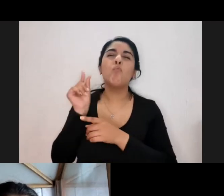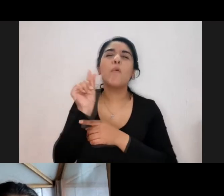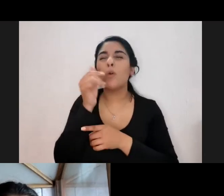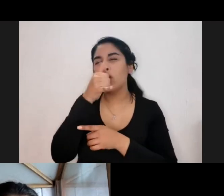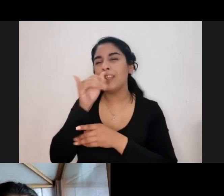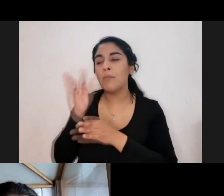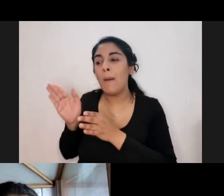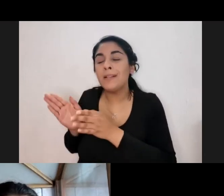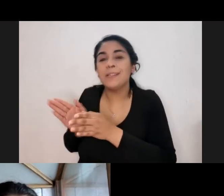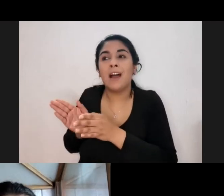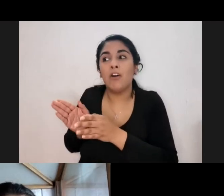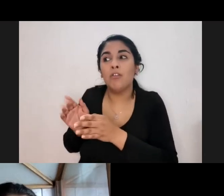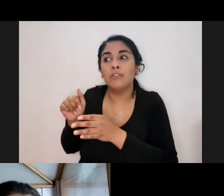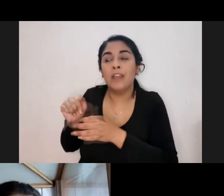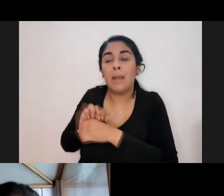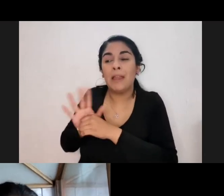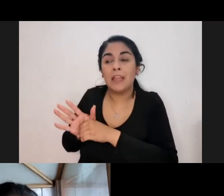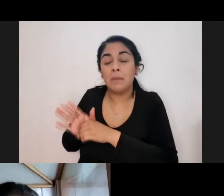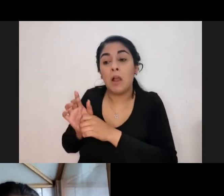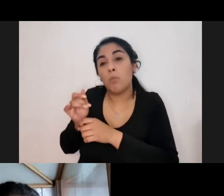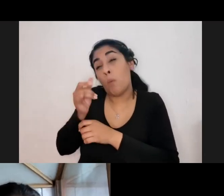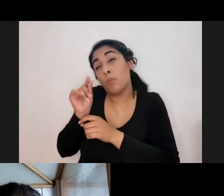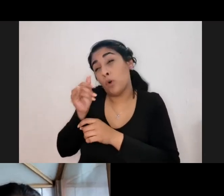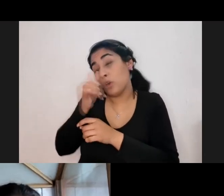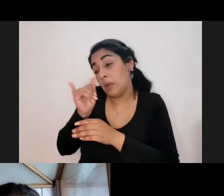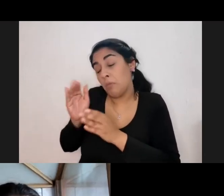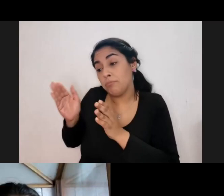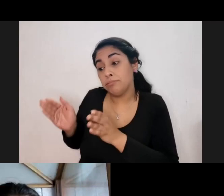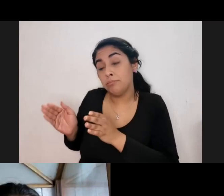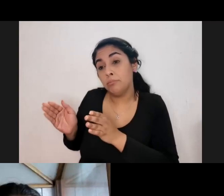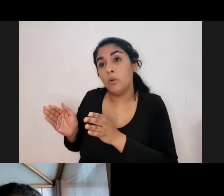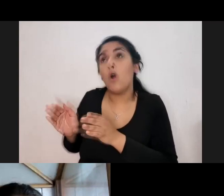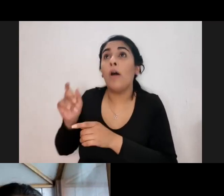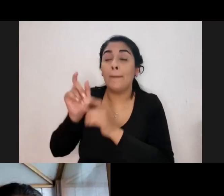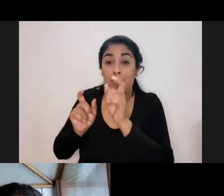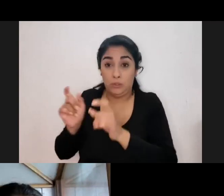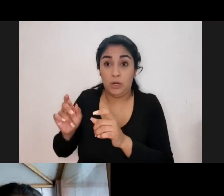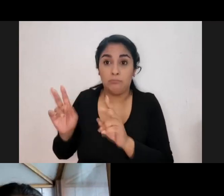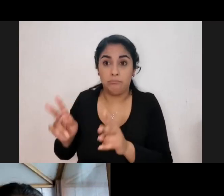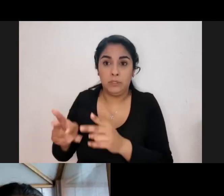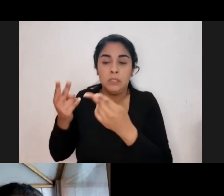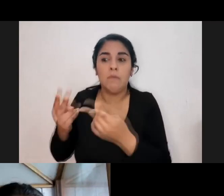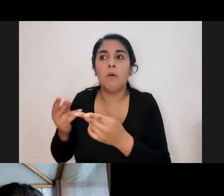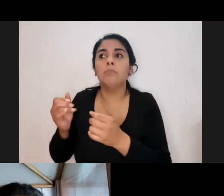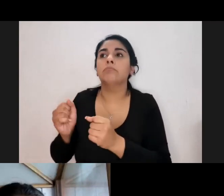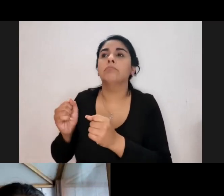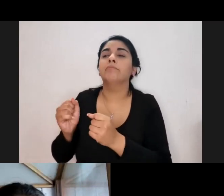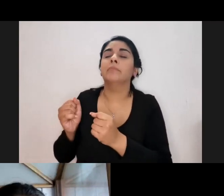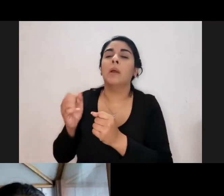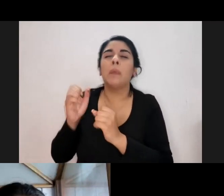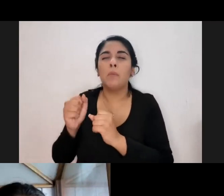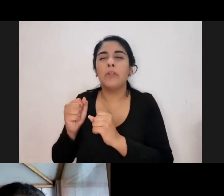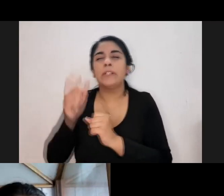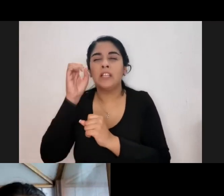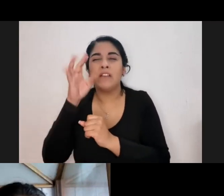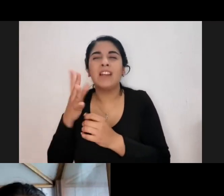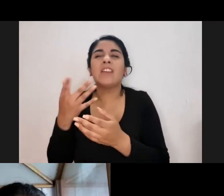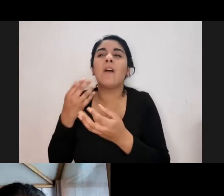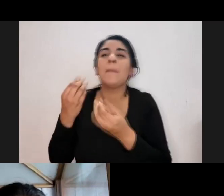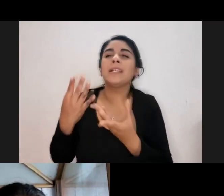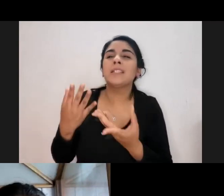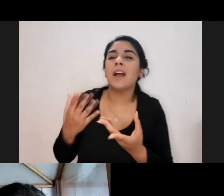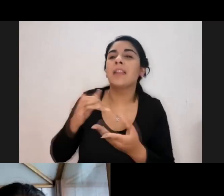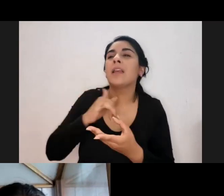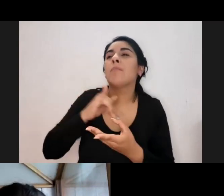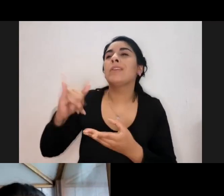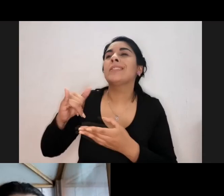en la pandemia o de pacientes recuperados, como para hacer un estimativo de qué es lo que va a pasar con el long COVID, que es lo que se